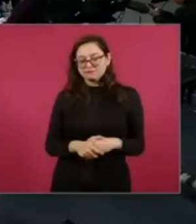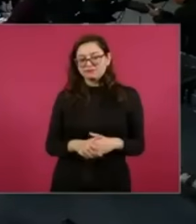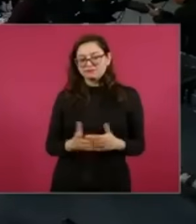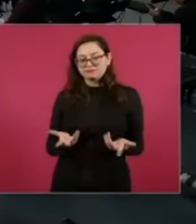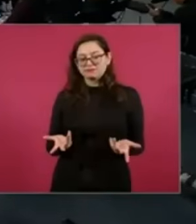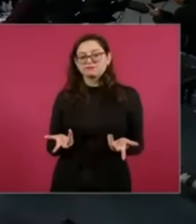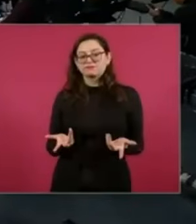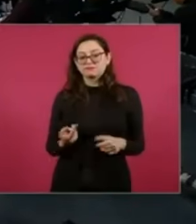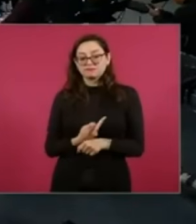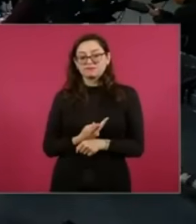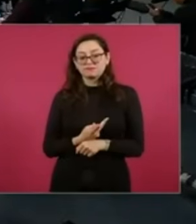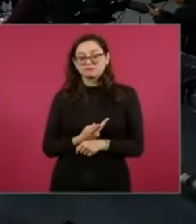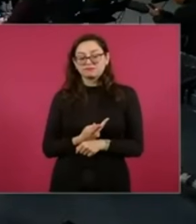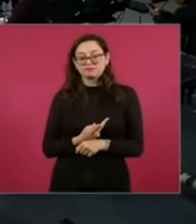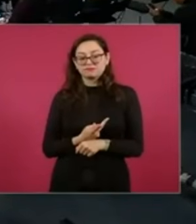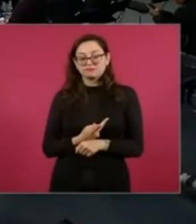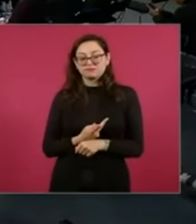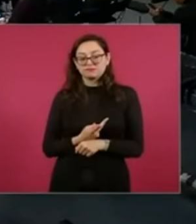Y entonces